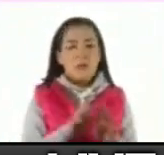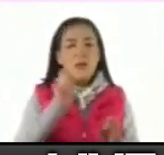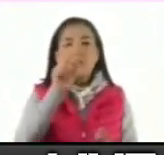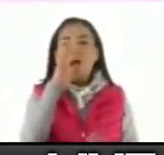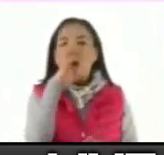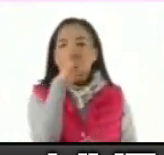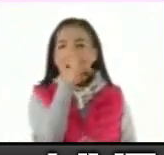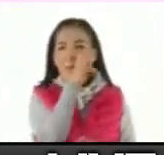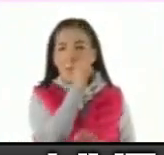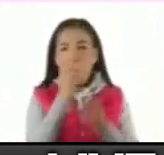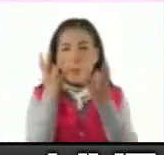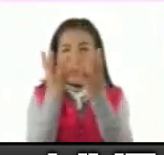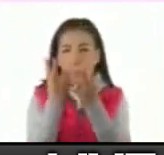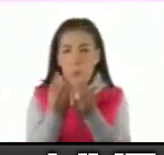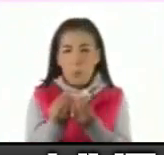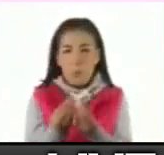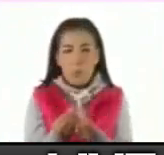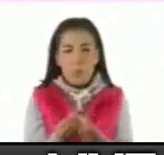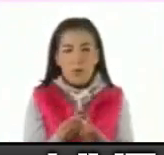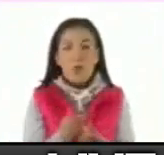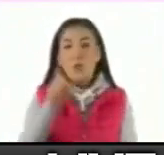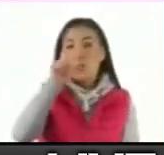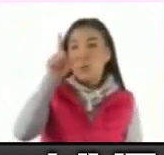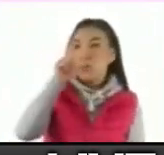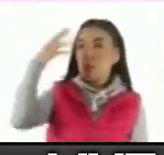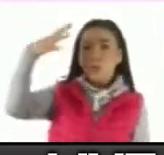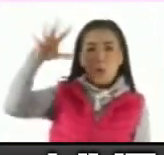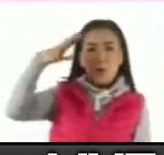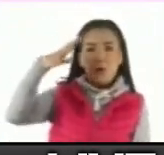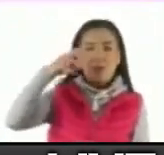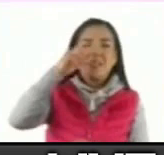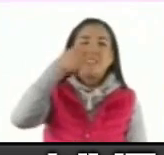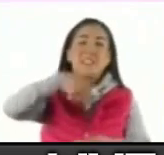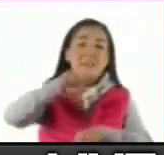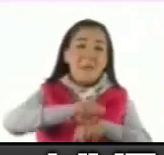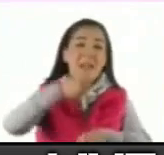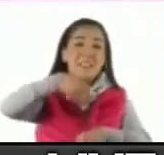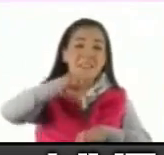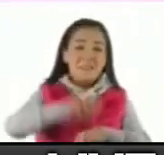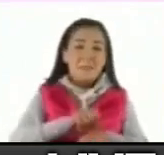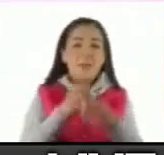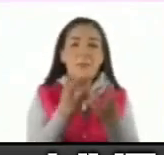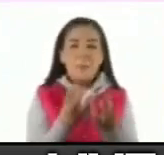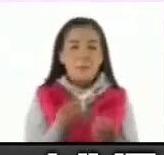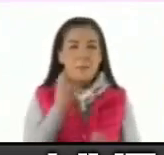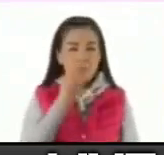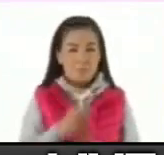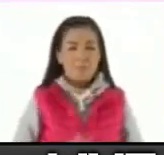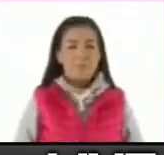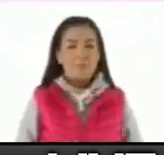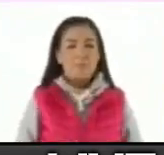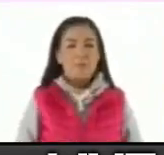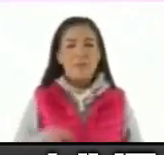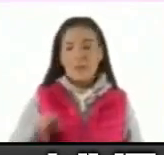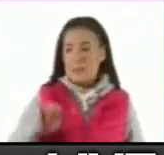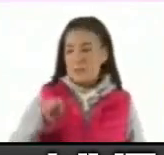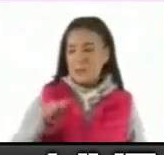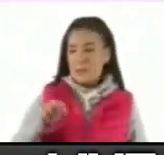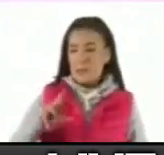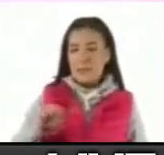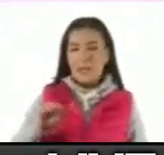calor como la luz del sol durante semanas. Disolvemos nitrato de potasio.